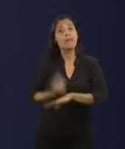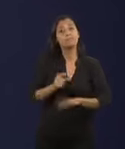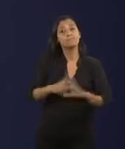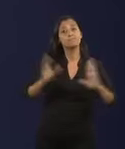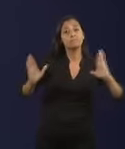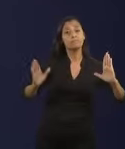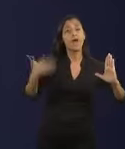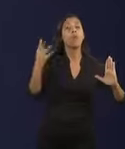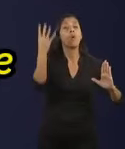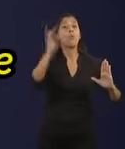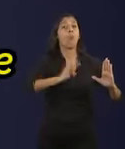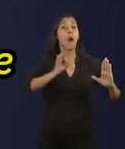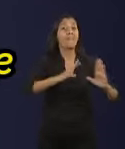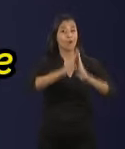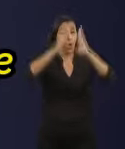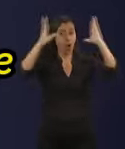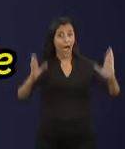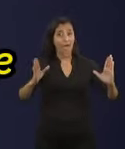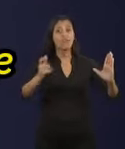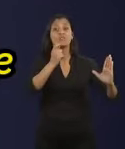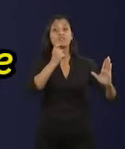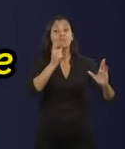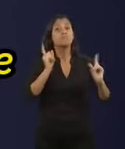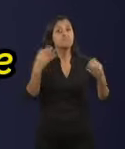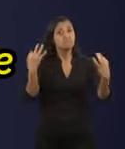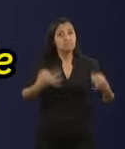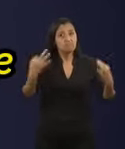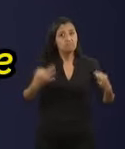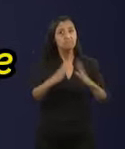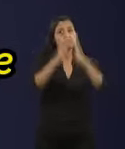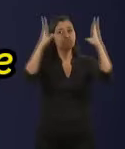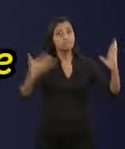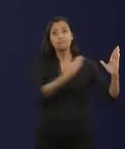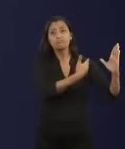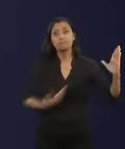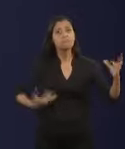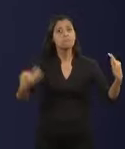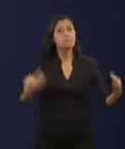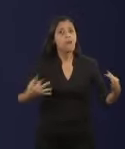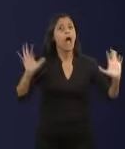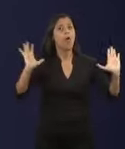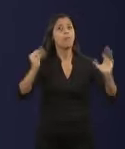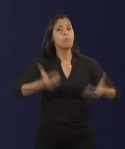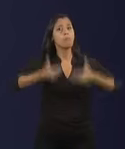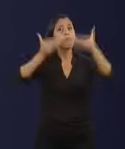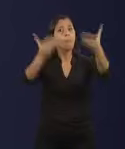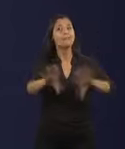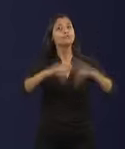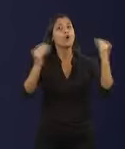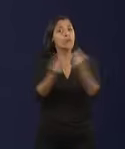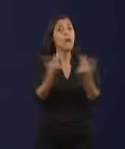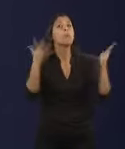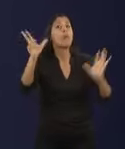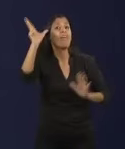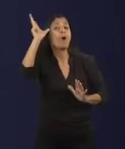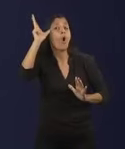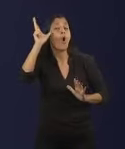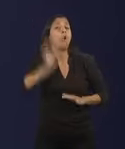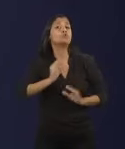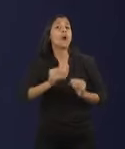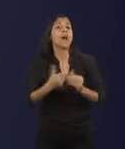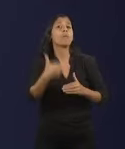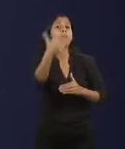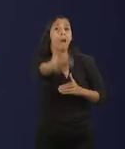puede durar 4 años si le va bien ese periodo se puede extender por 8 años a los 8